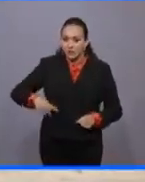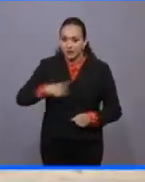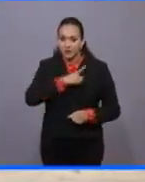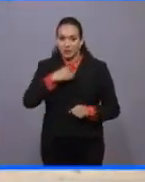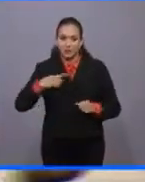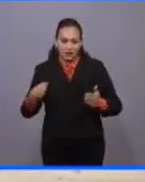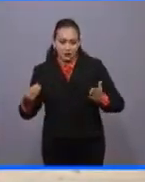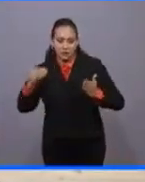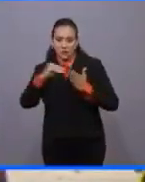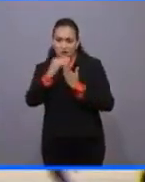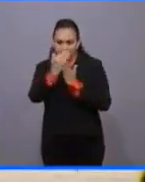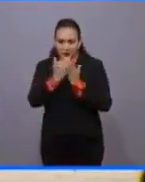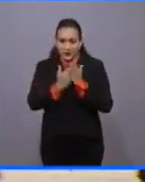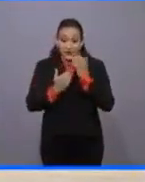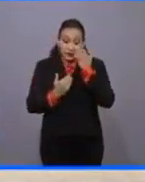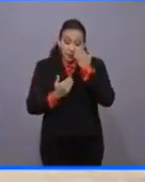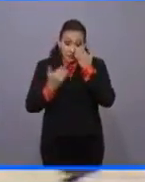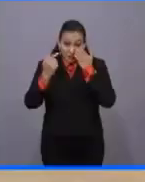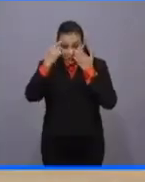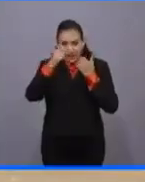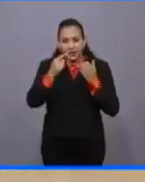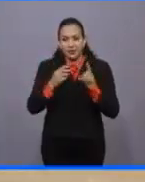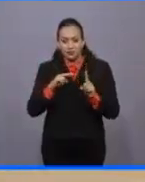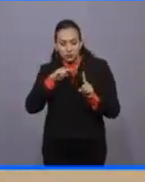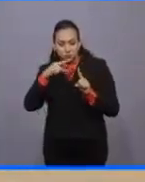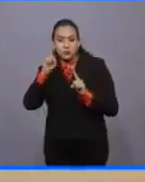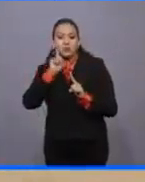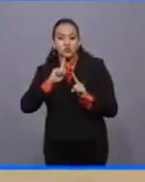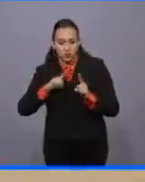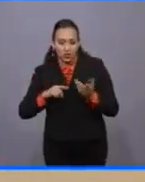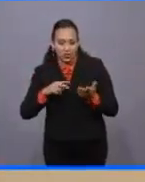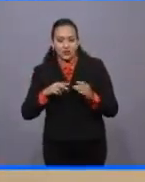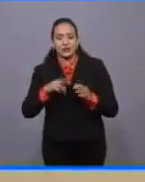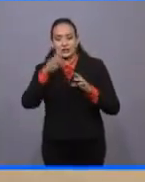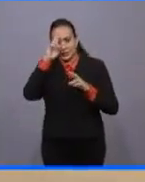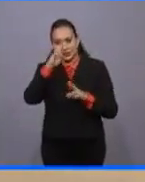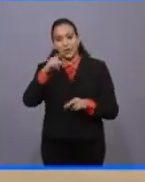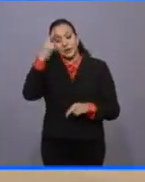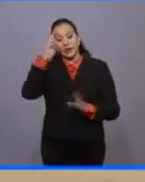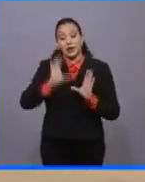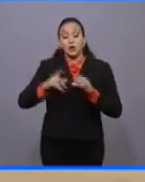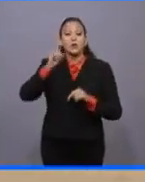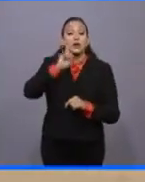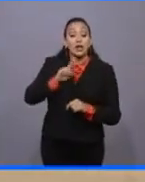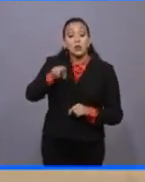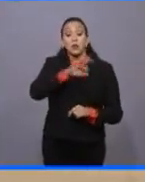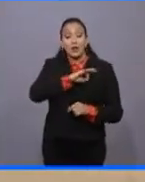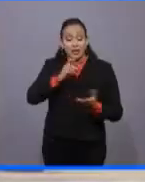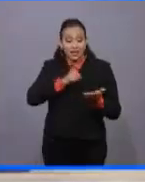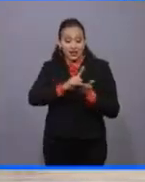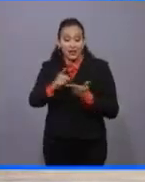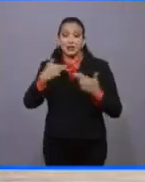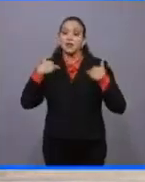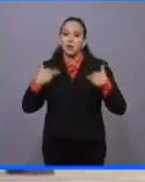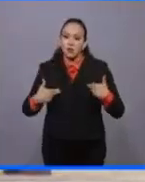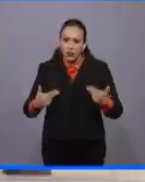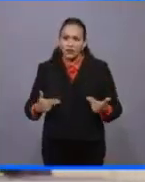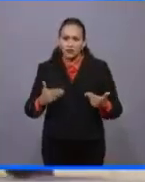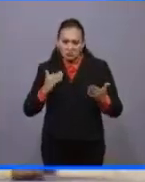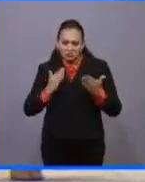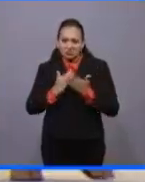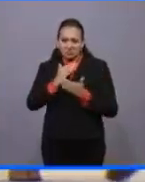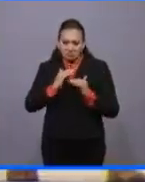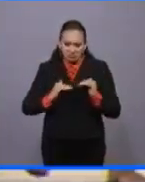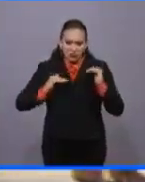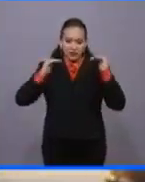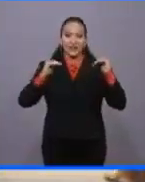adoptar medidas adicionales con enfoque inclusivo para que las comunidades indígenas ejerzan sus derechos humanos y paulatinamente